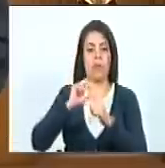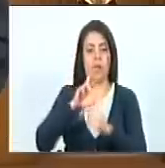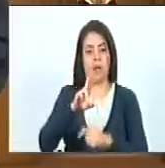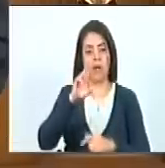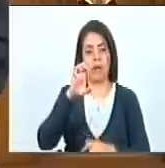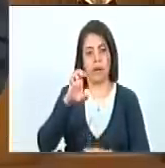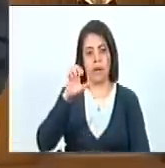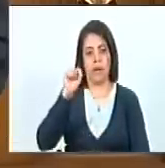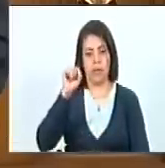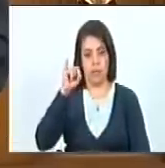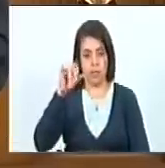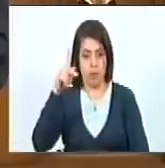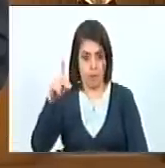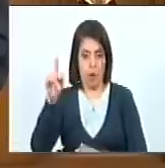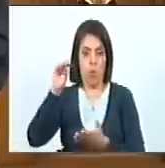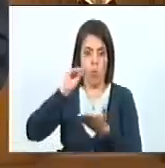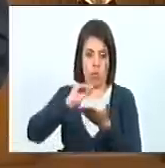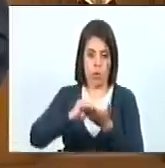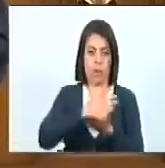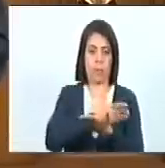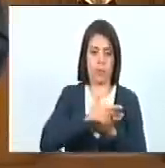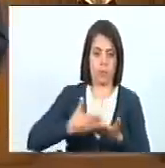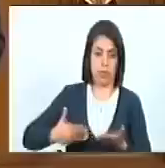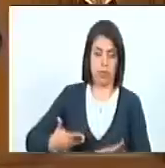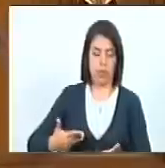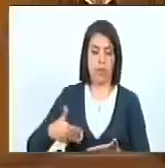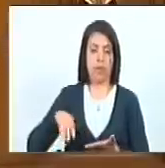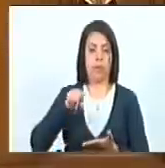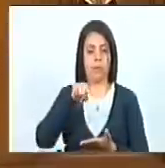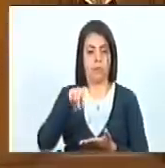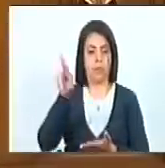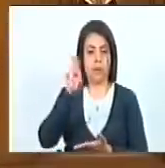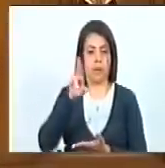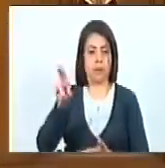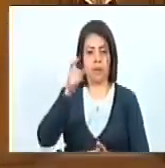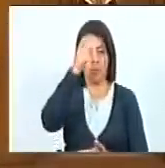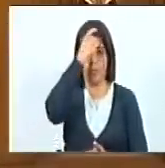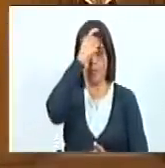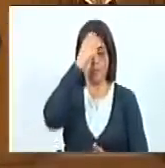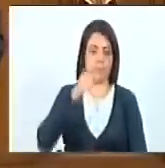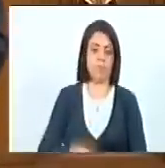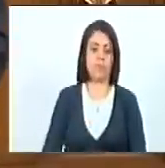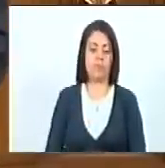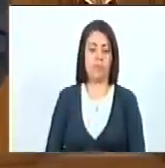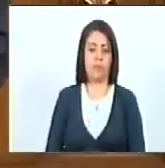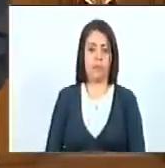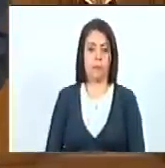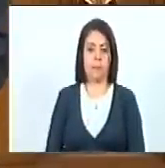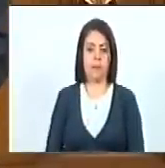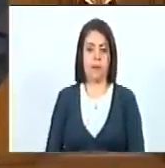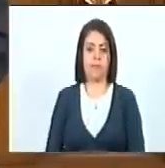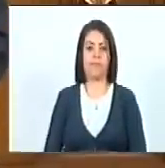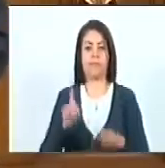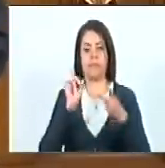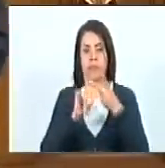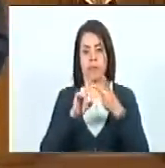Tayyip Erdogan como presidente reelecto de la República de Turquía.